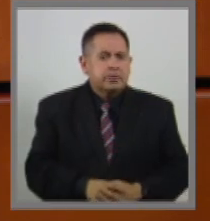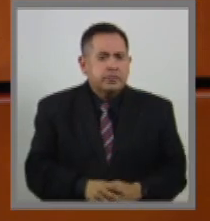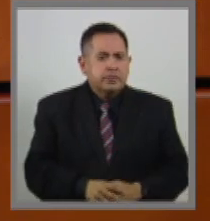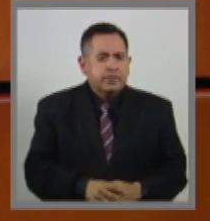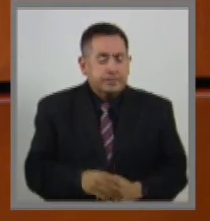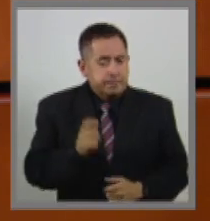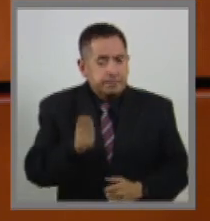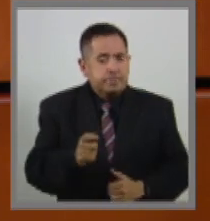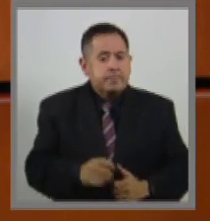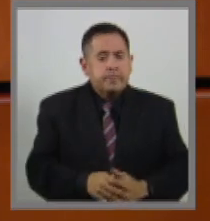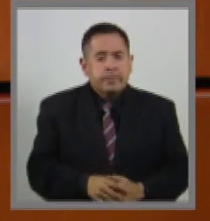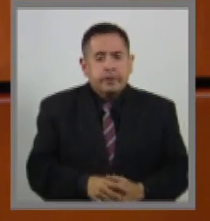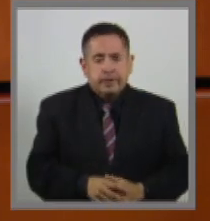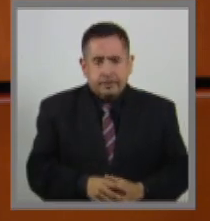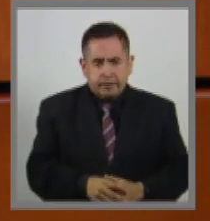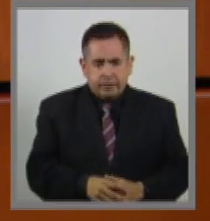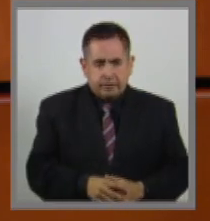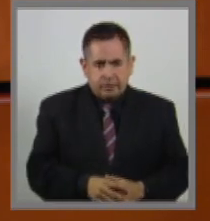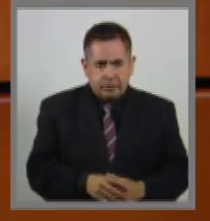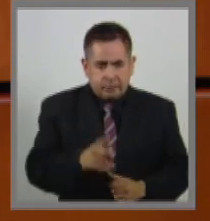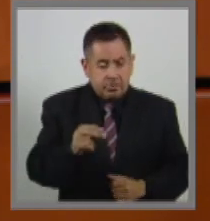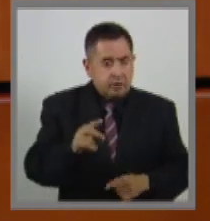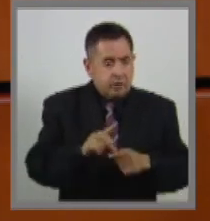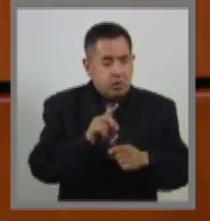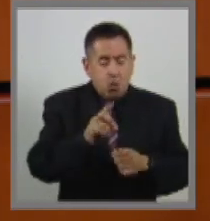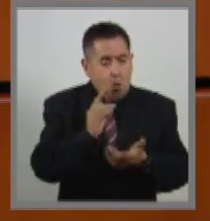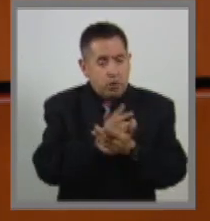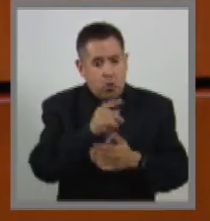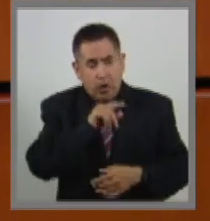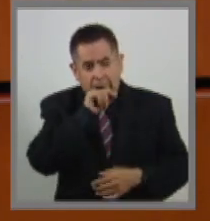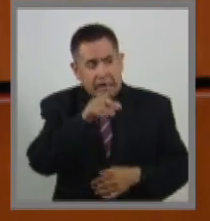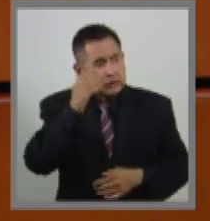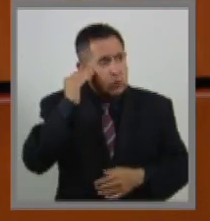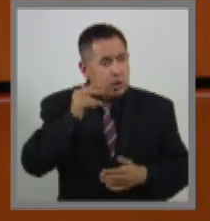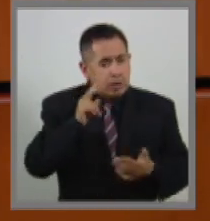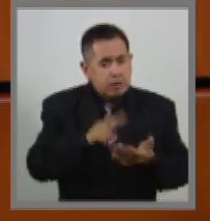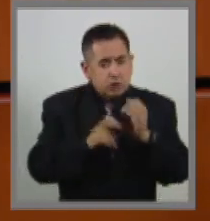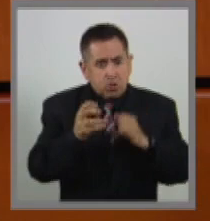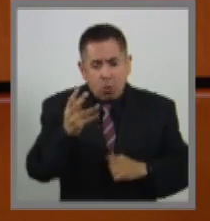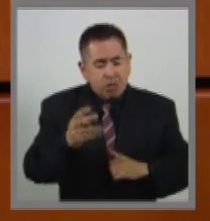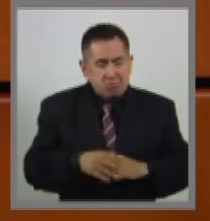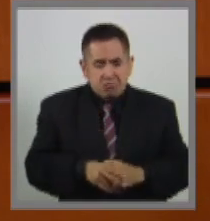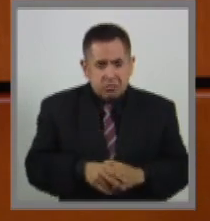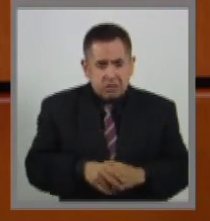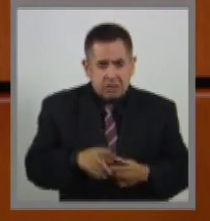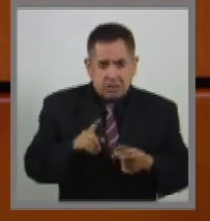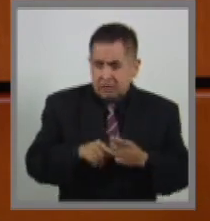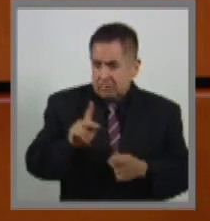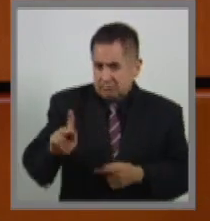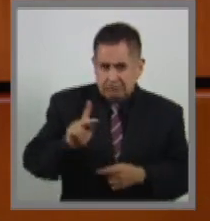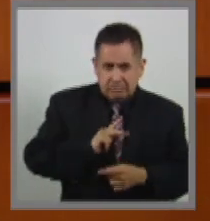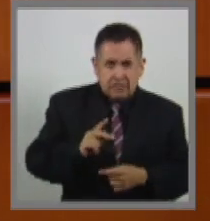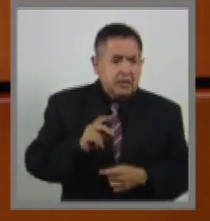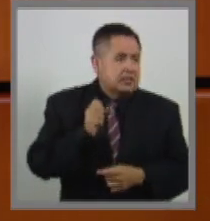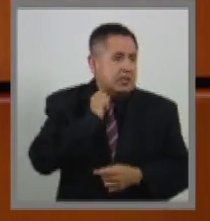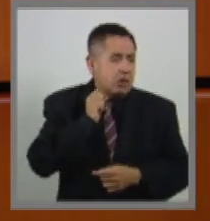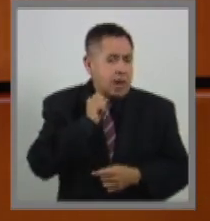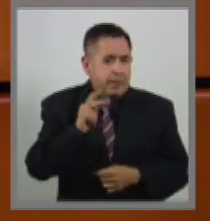Esto no solo existe en Jalisco desde el 2004, donde somos la senadora La Peña y